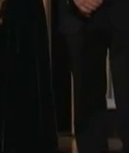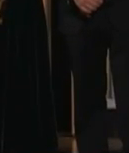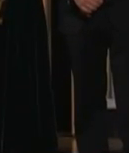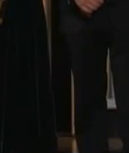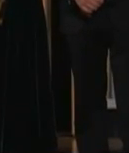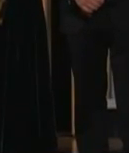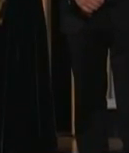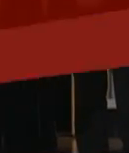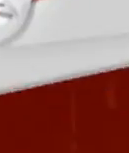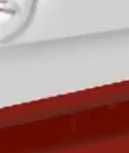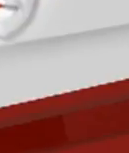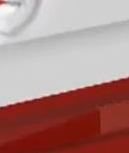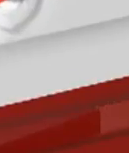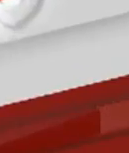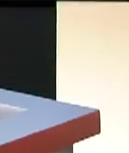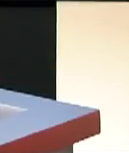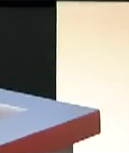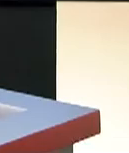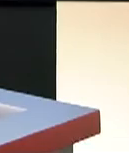al Día.